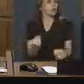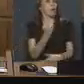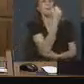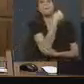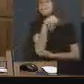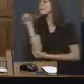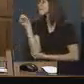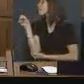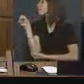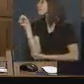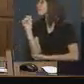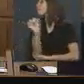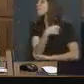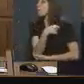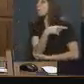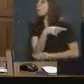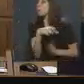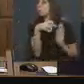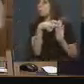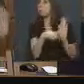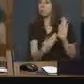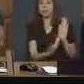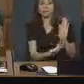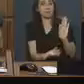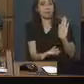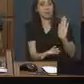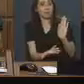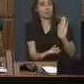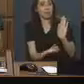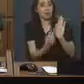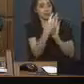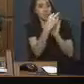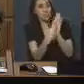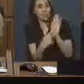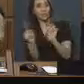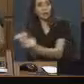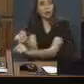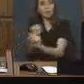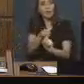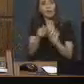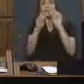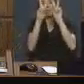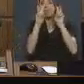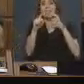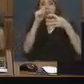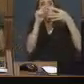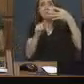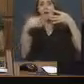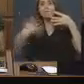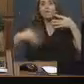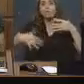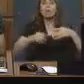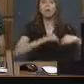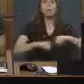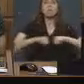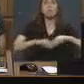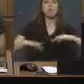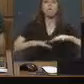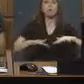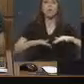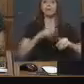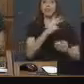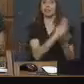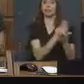lado frente a un proyecto que no recoge en su esencia temas que son fundamentales para el movimiento que ya no es